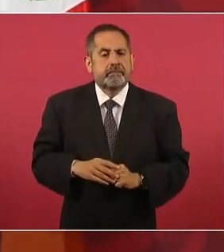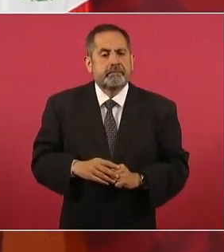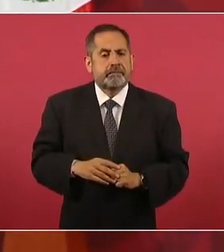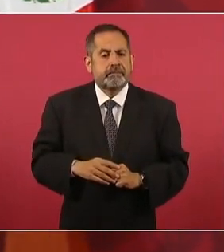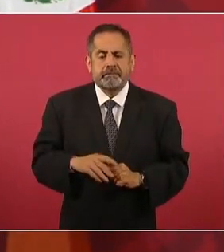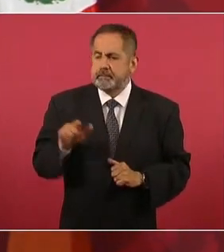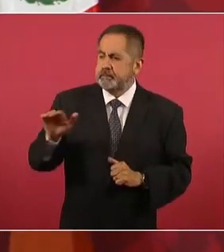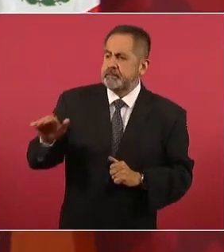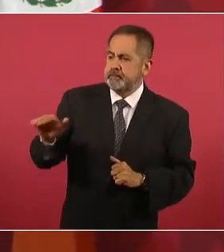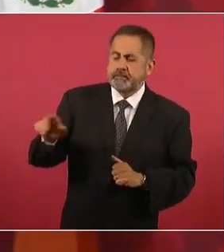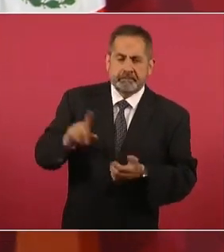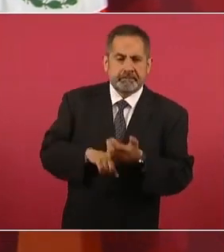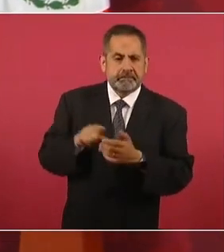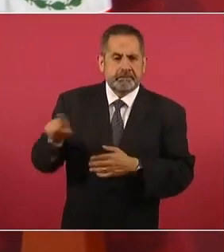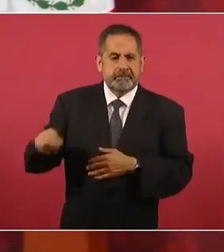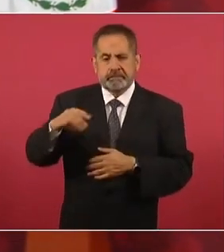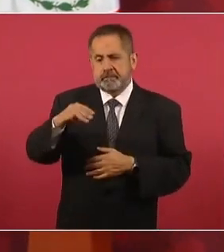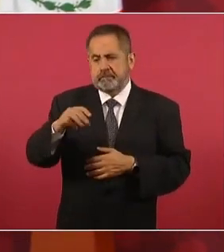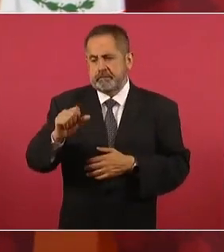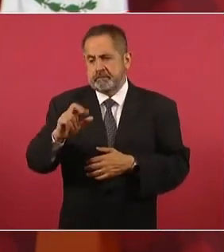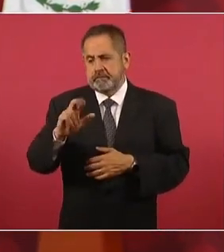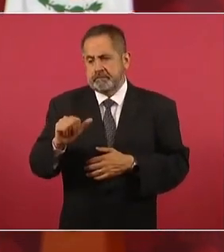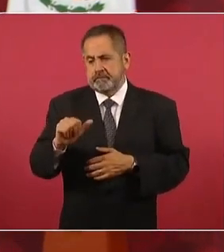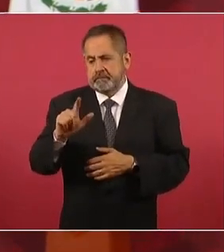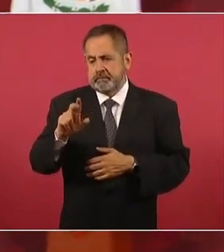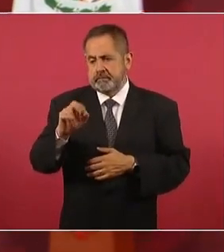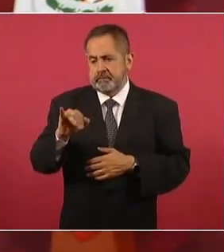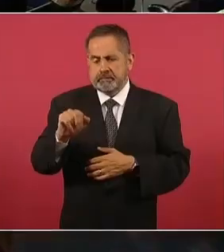Vamos a pedirle a María Luisa